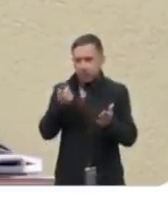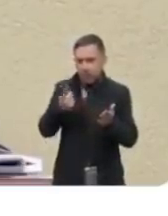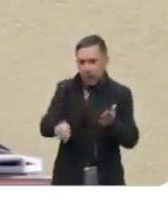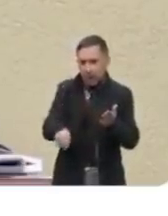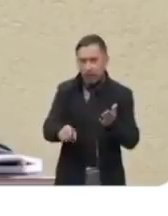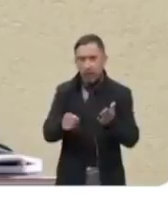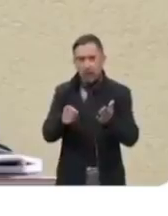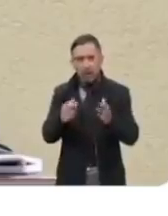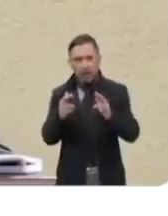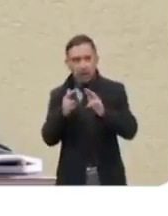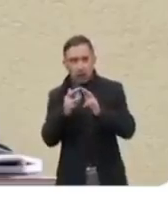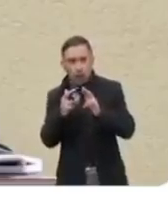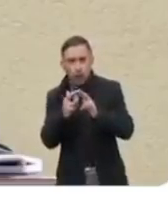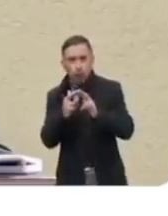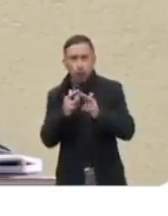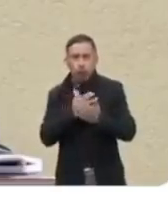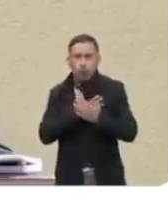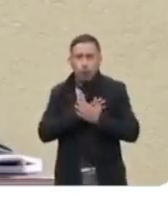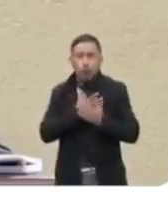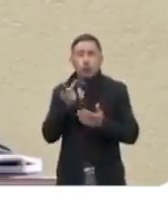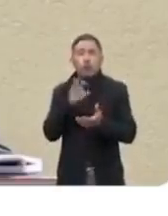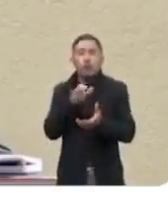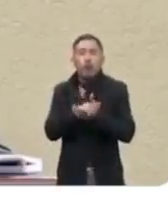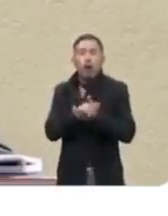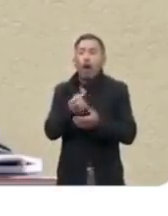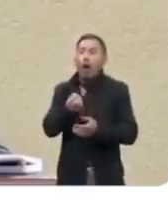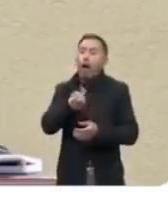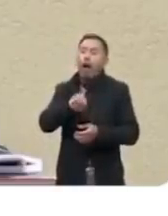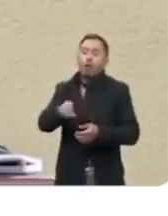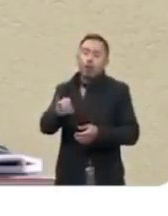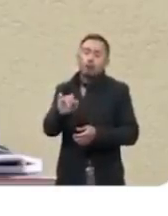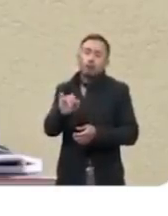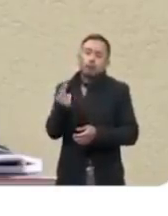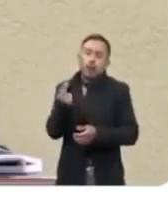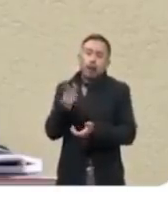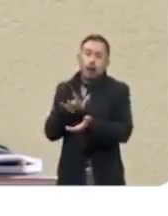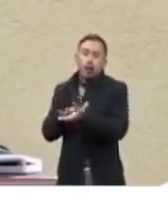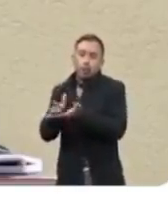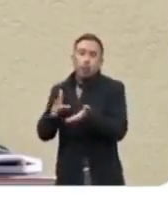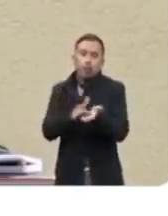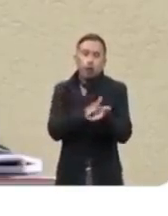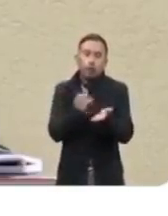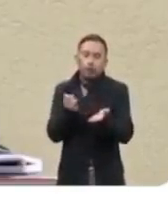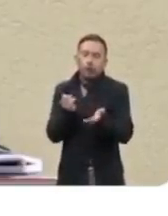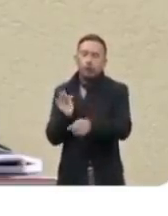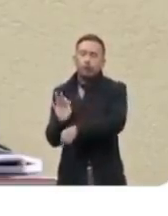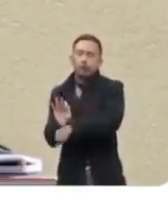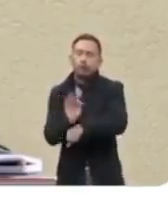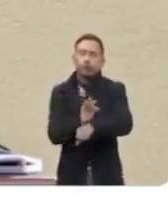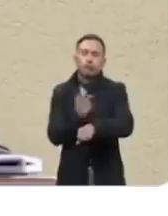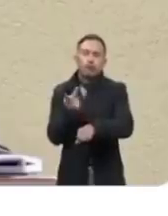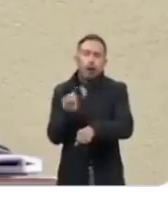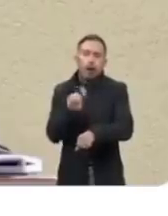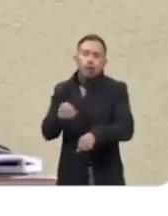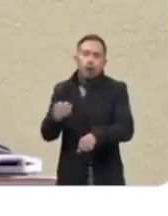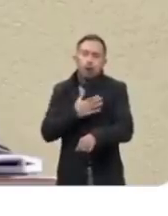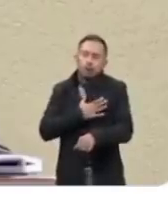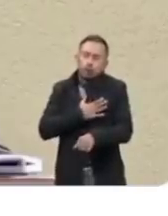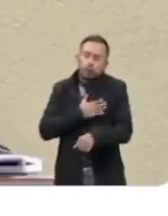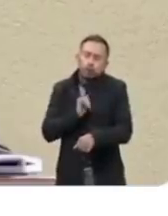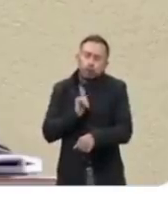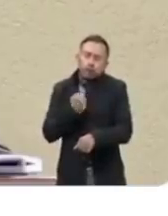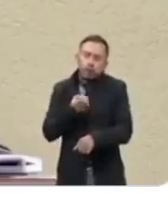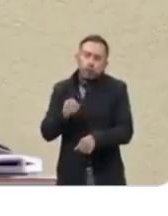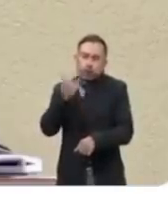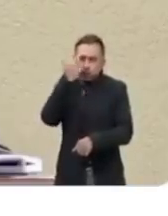de los cónyuges de apoyarse de respaldarse se ha hablado de si hay derecho o no de los cónyuges